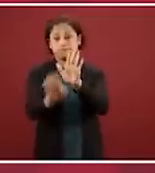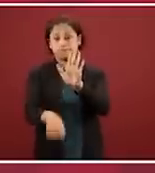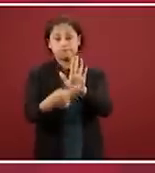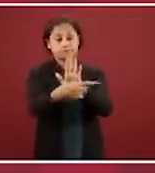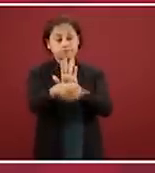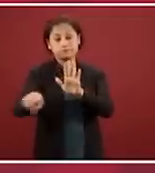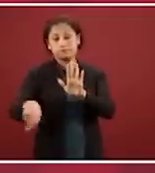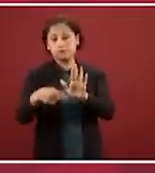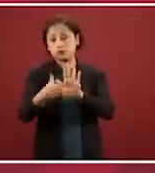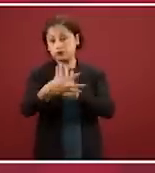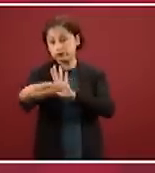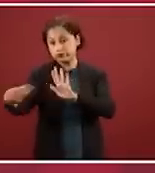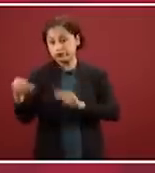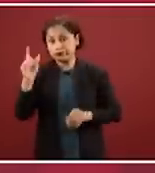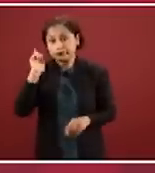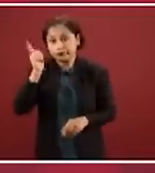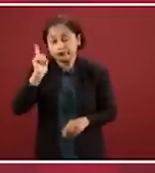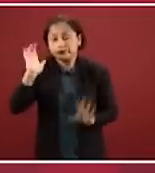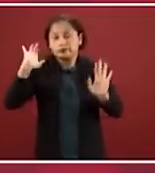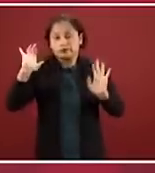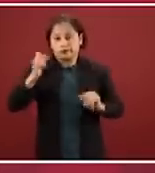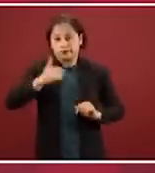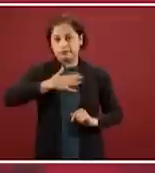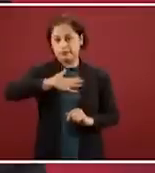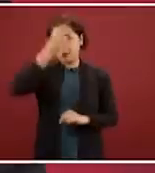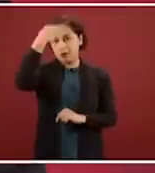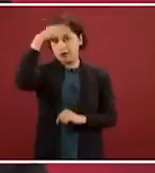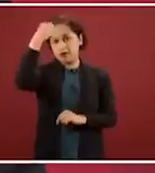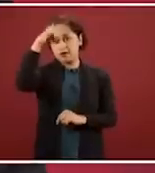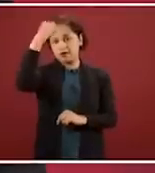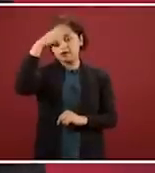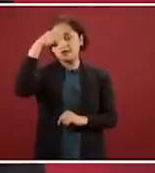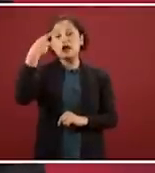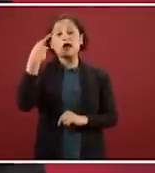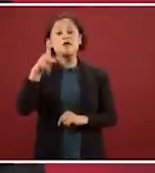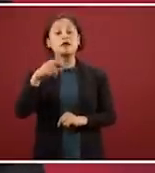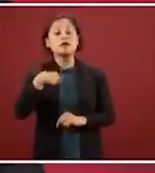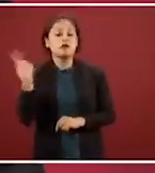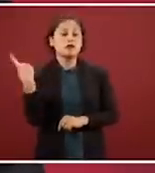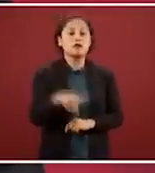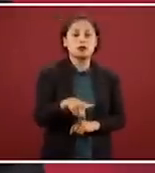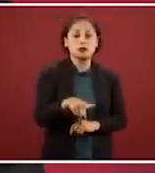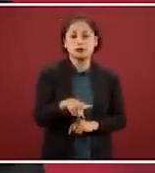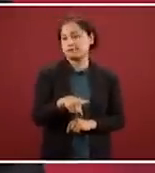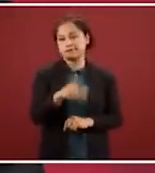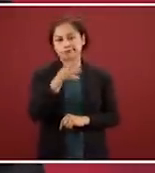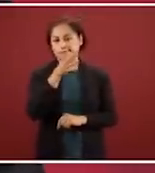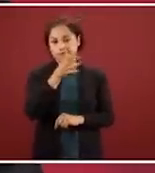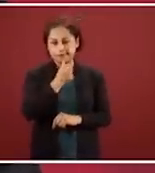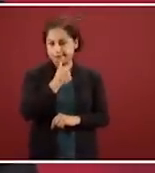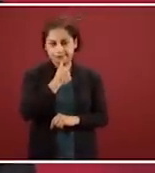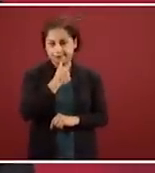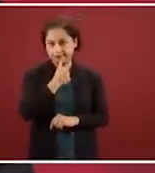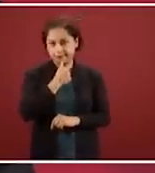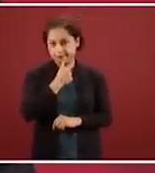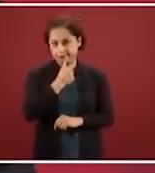y yo pienso que los estados van a hacer lo propio, pero no se les puede imponer nada, porque